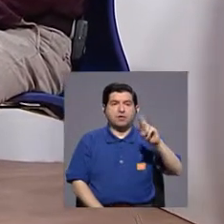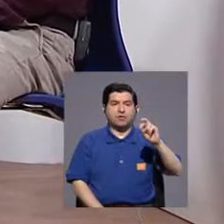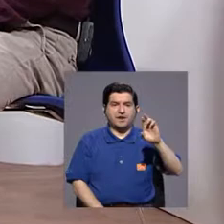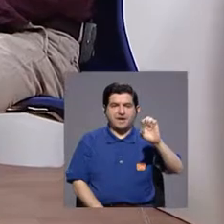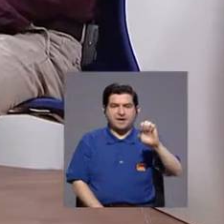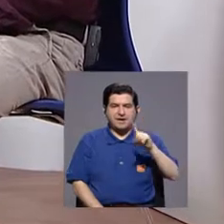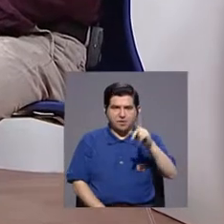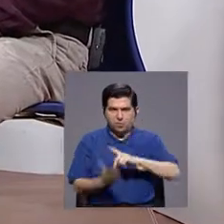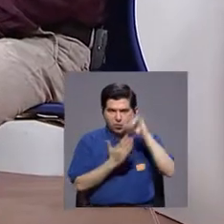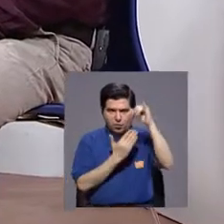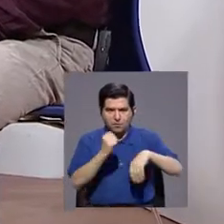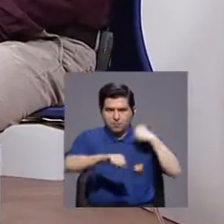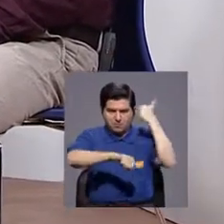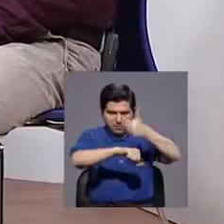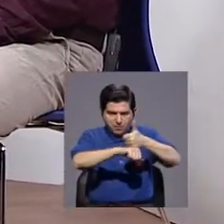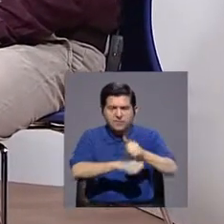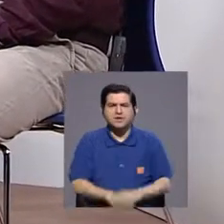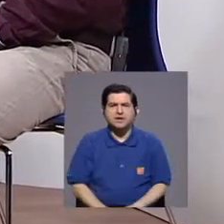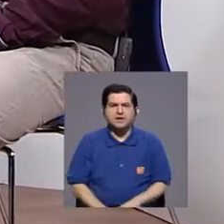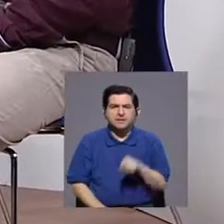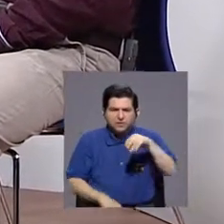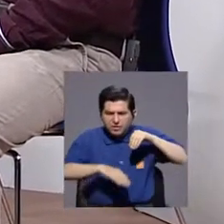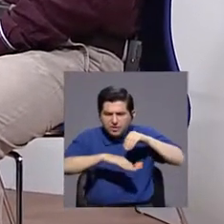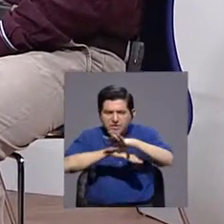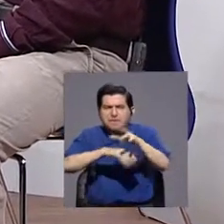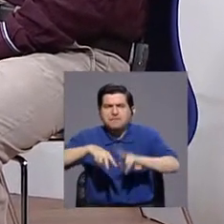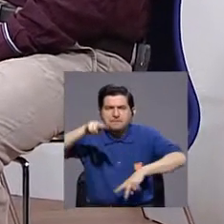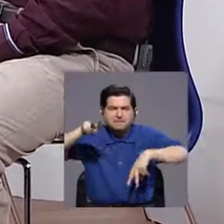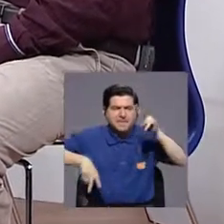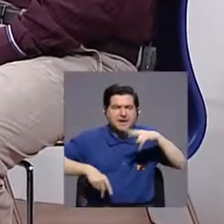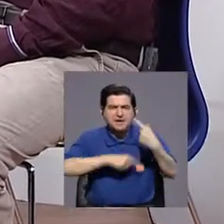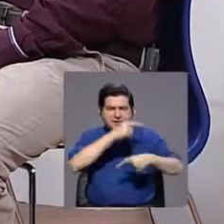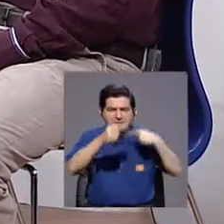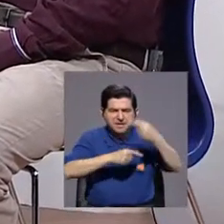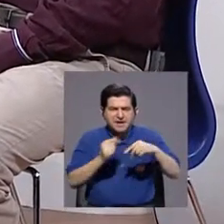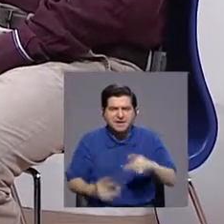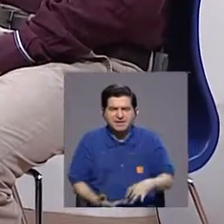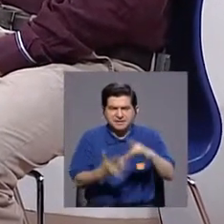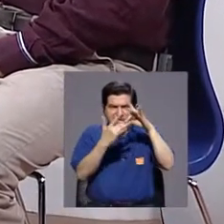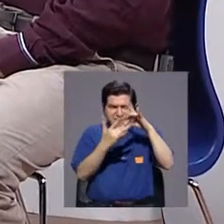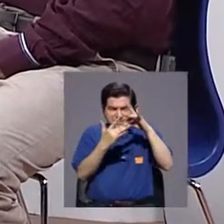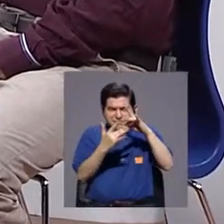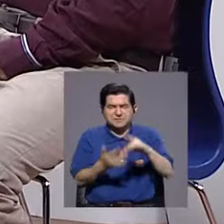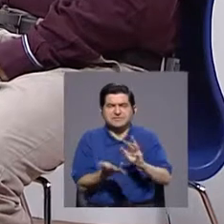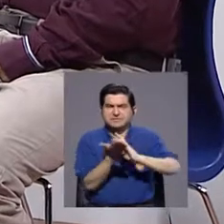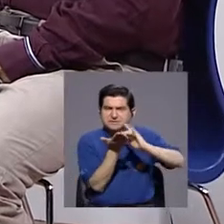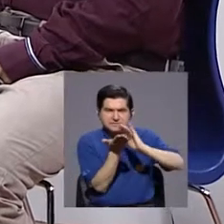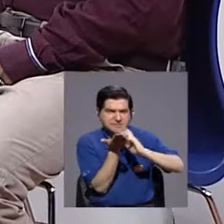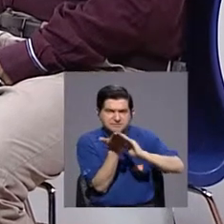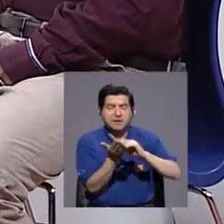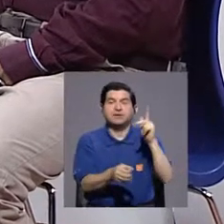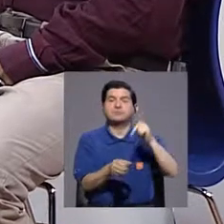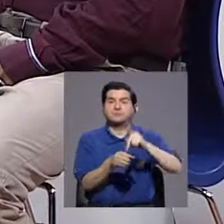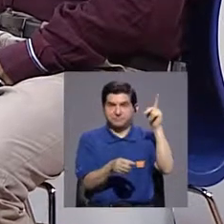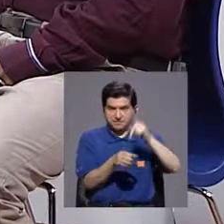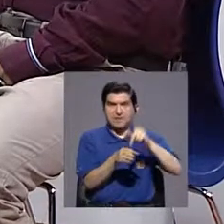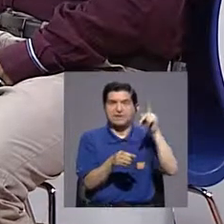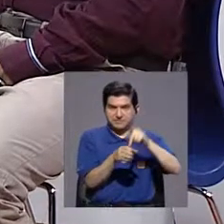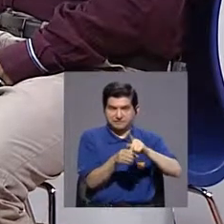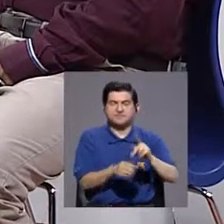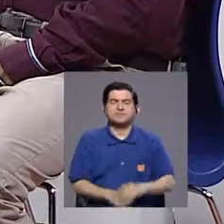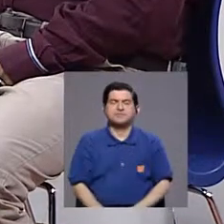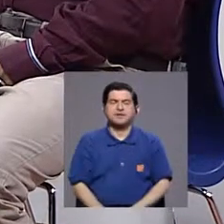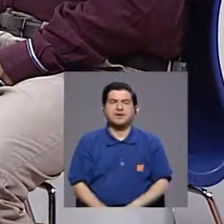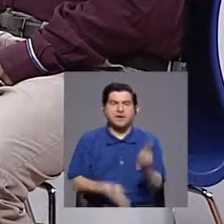en donde está enfocado a la inducción de variabilidad genética específicamente en el arroz y entonces ahí participamos en